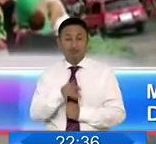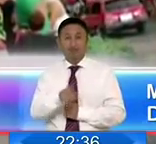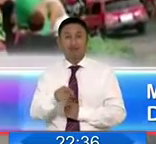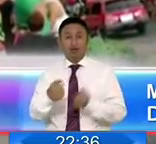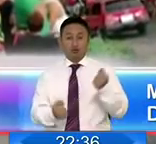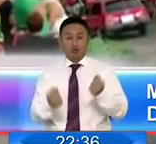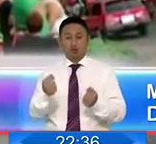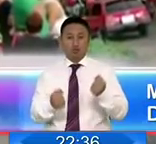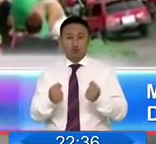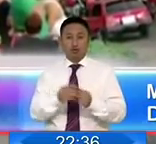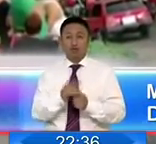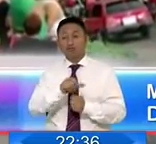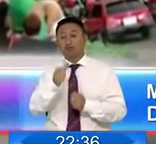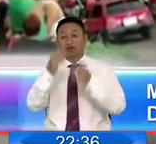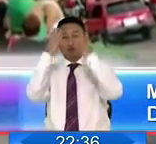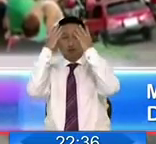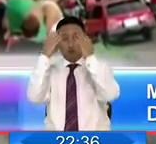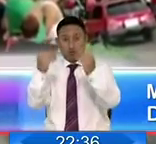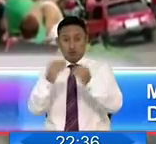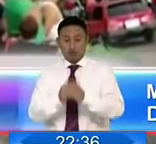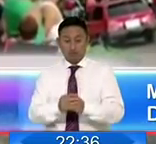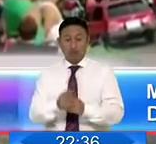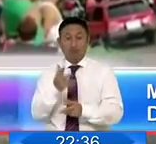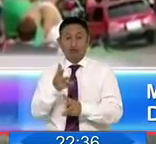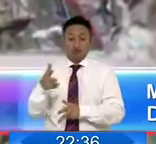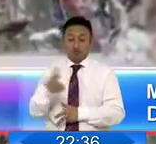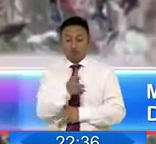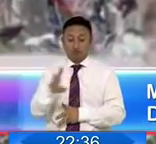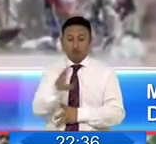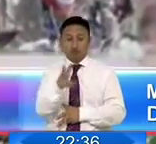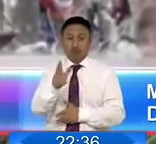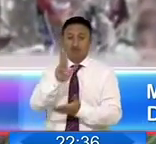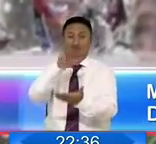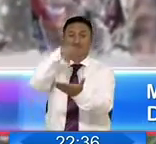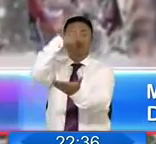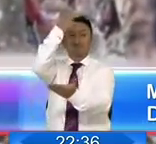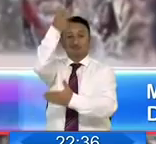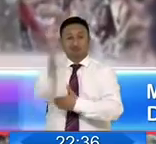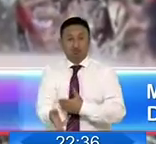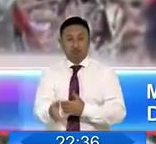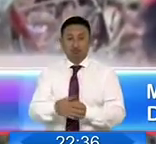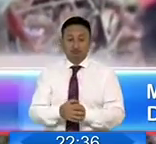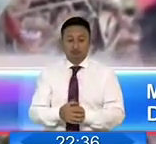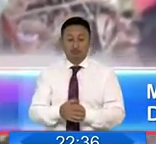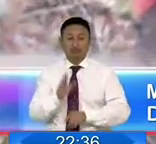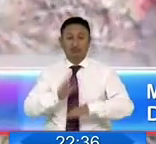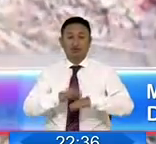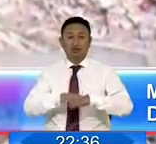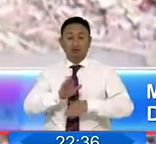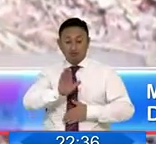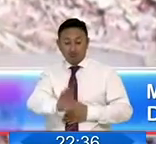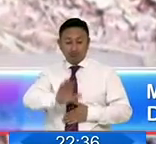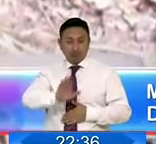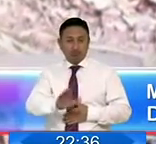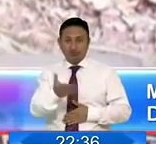automotor, una furgoneta, habría perdido pista y caído al barranco tras que no le funcionaran los